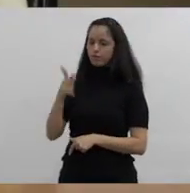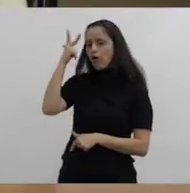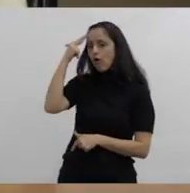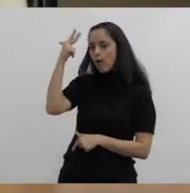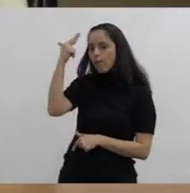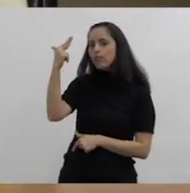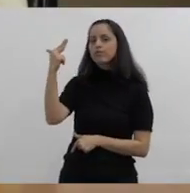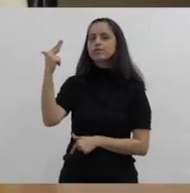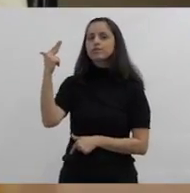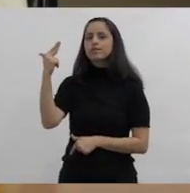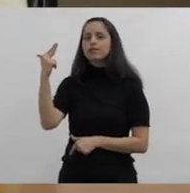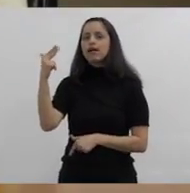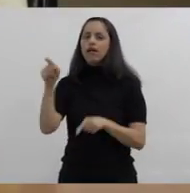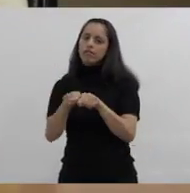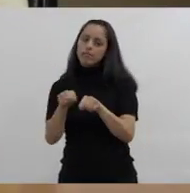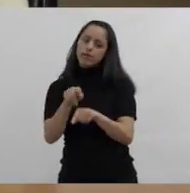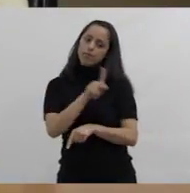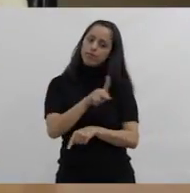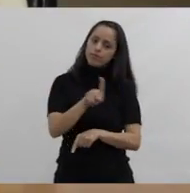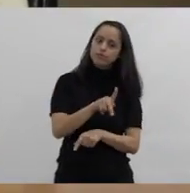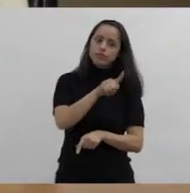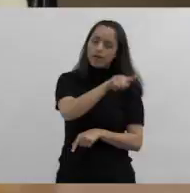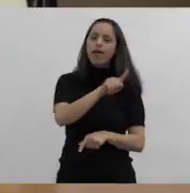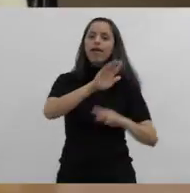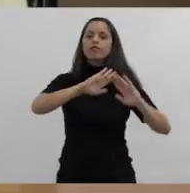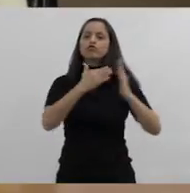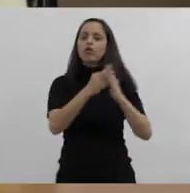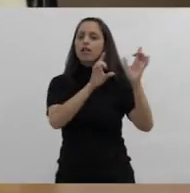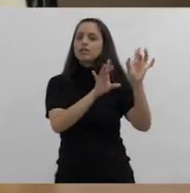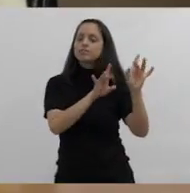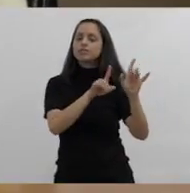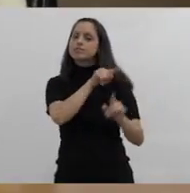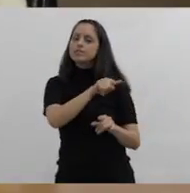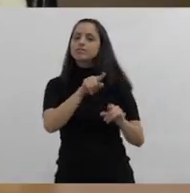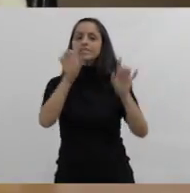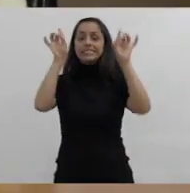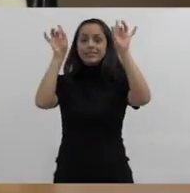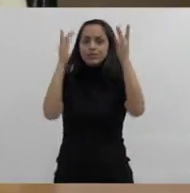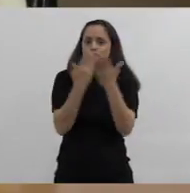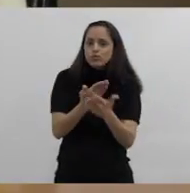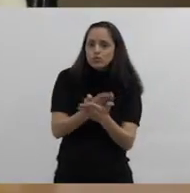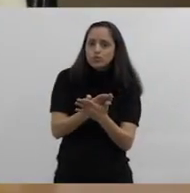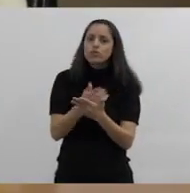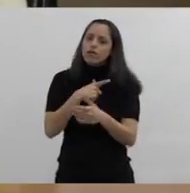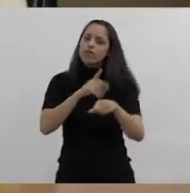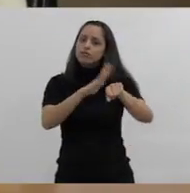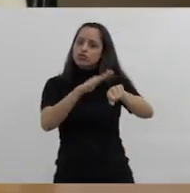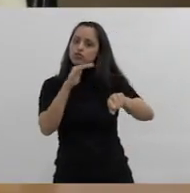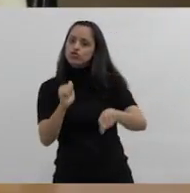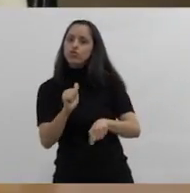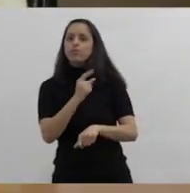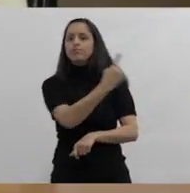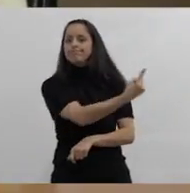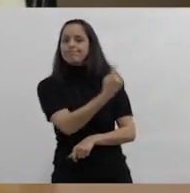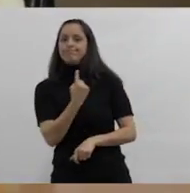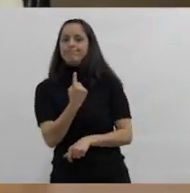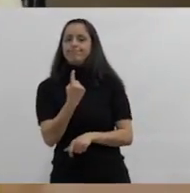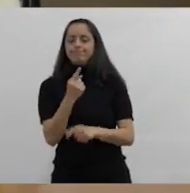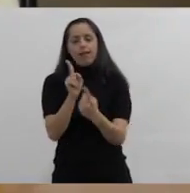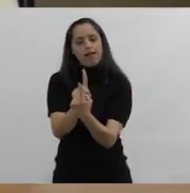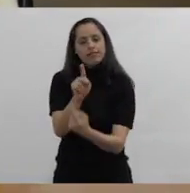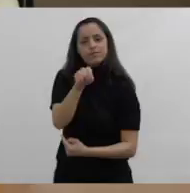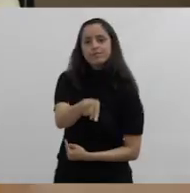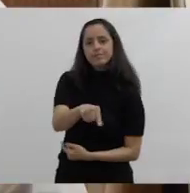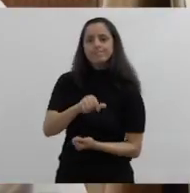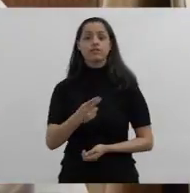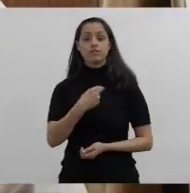maestro común, del profesor común, con aquella escuela especial y con aquellos docentes de la escuela especial y lo que nosotros llamamos las configuraciones